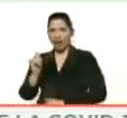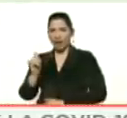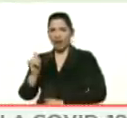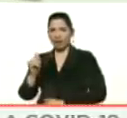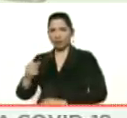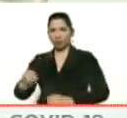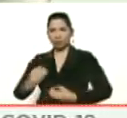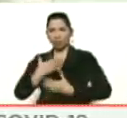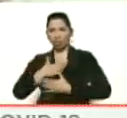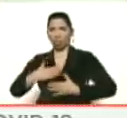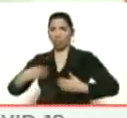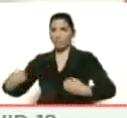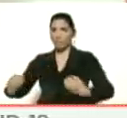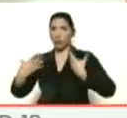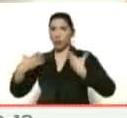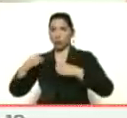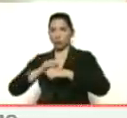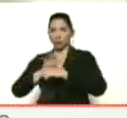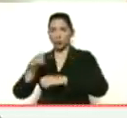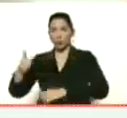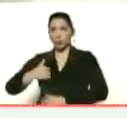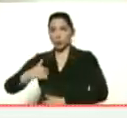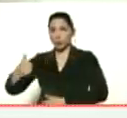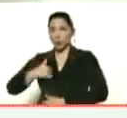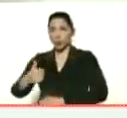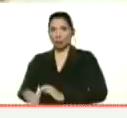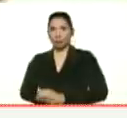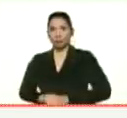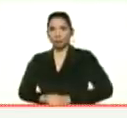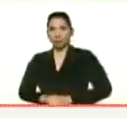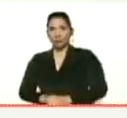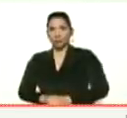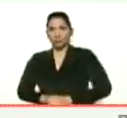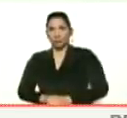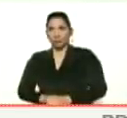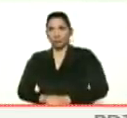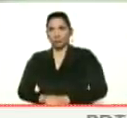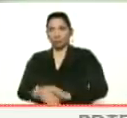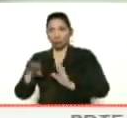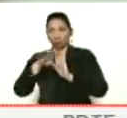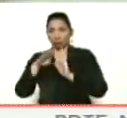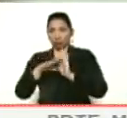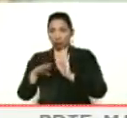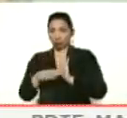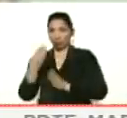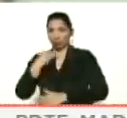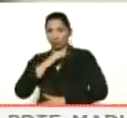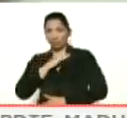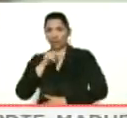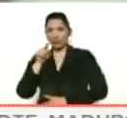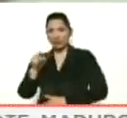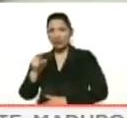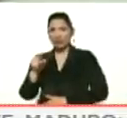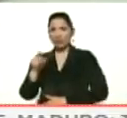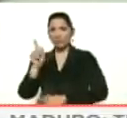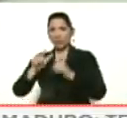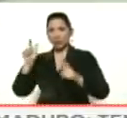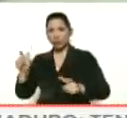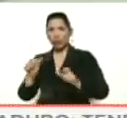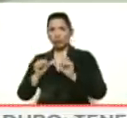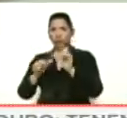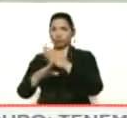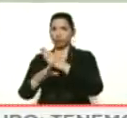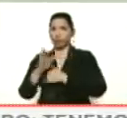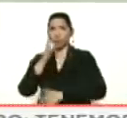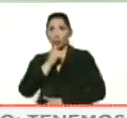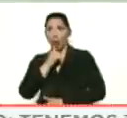por COVID-19 en cualquiera de las condiciones de la enfermedad. Desde aquellos pacientes que se mantengan